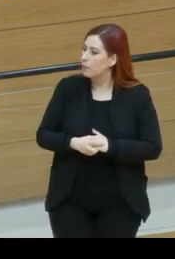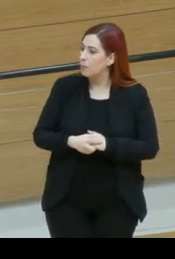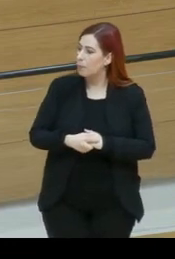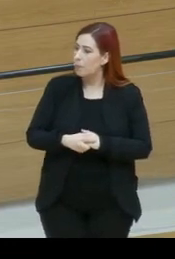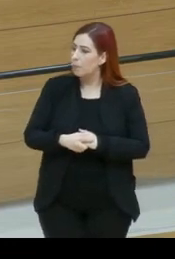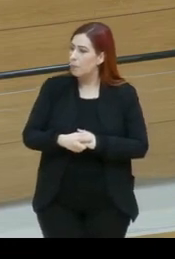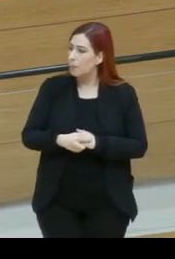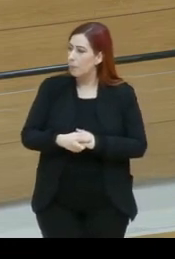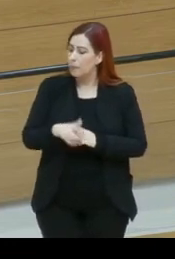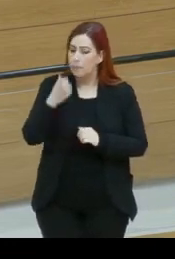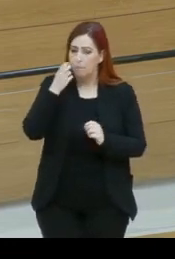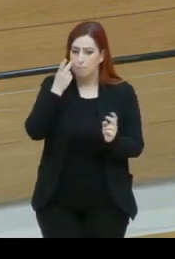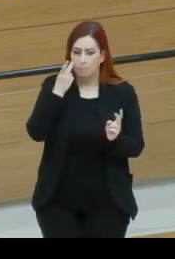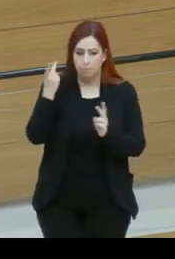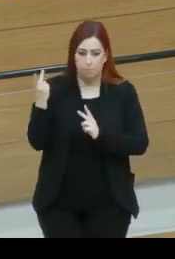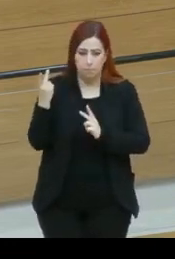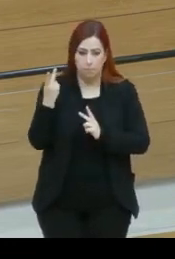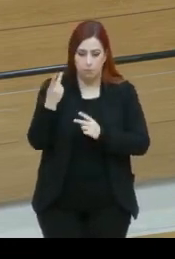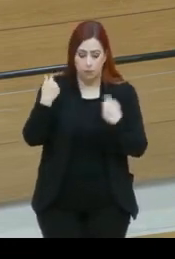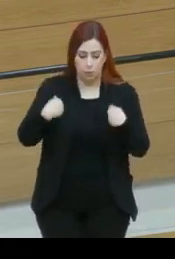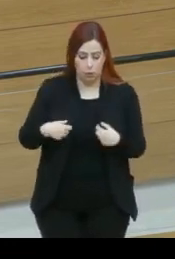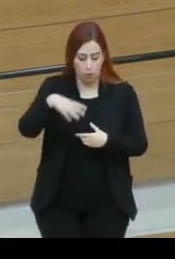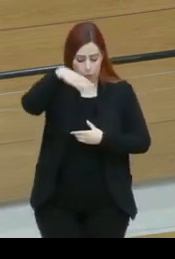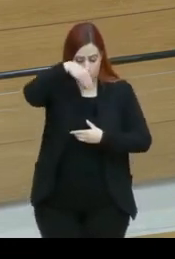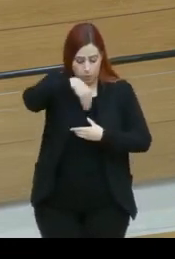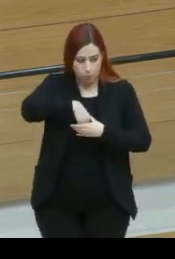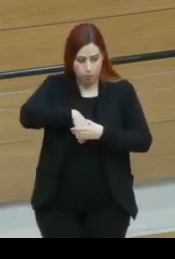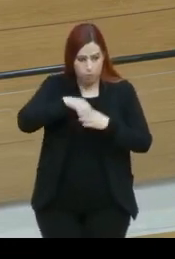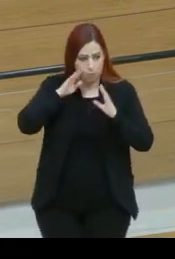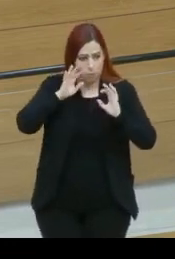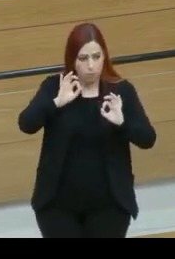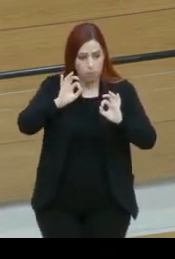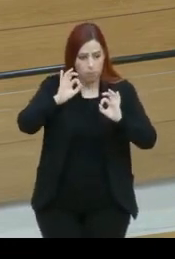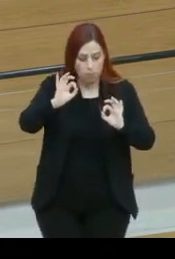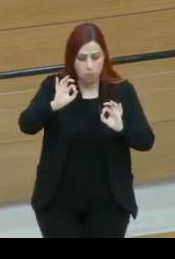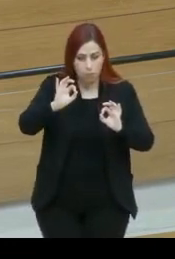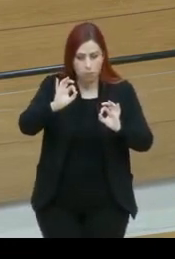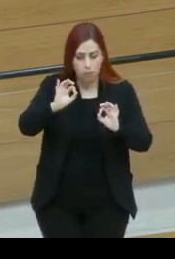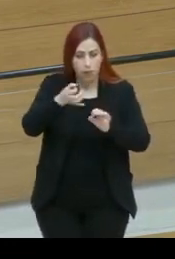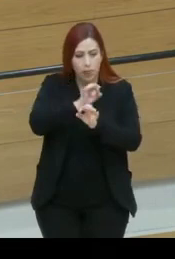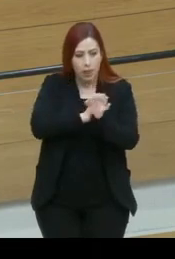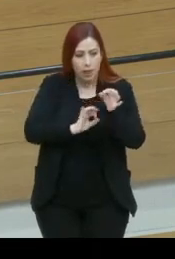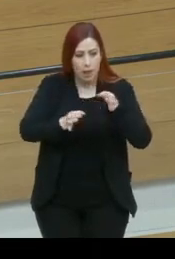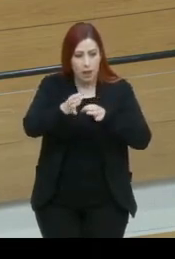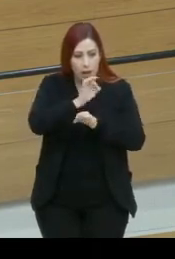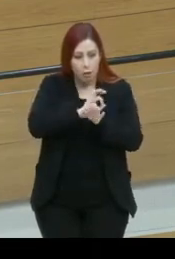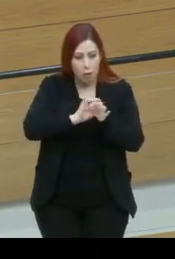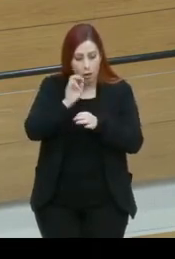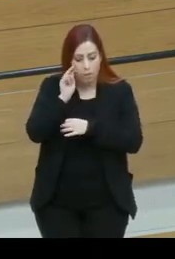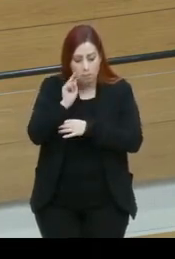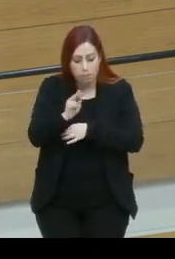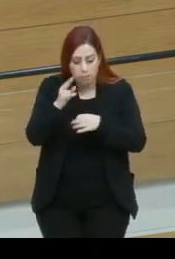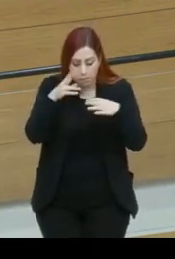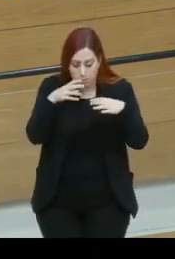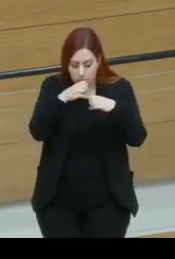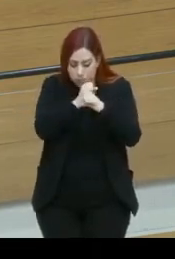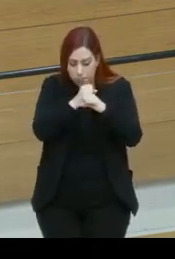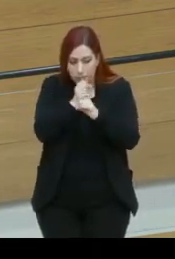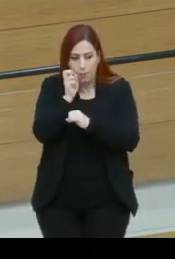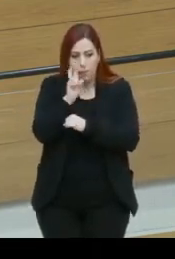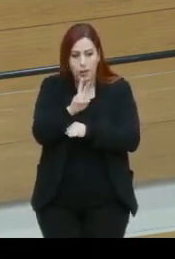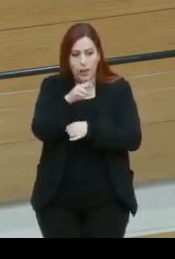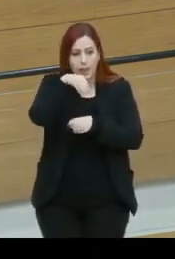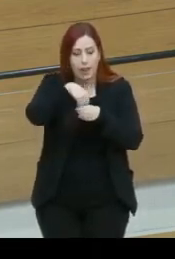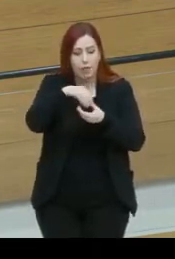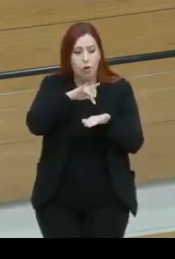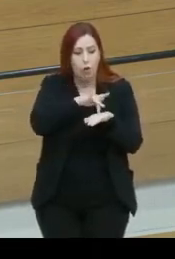Bien, si nos centramos en el interior del cuerpo, en concreto en el interior de una célula, podemos encontrar los diferentes